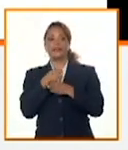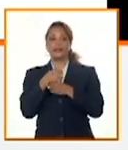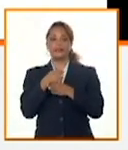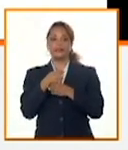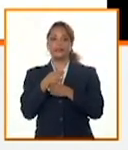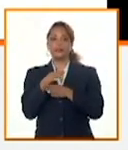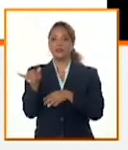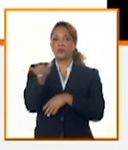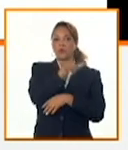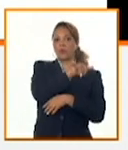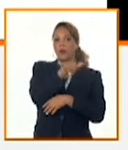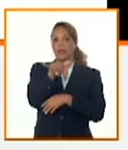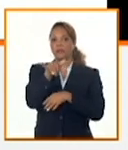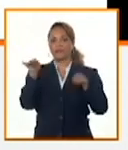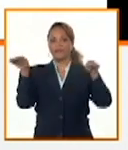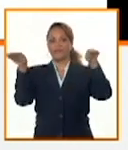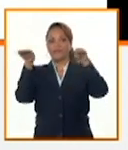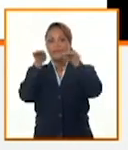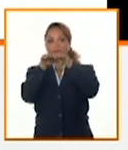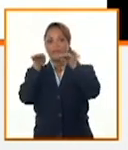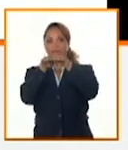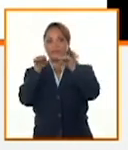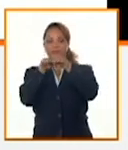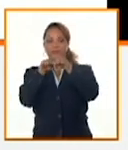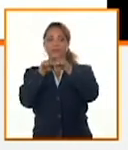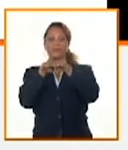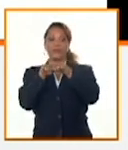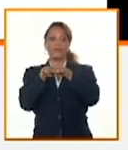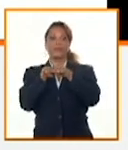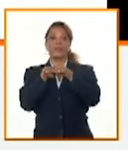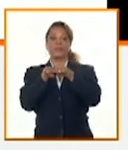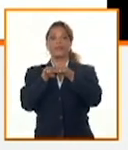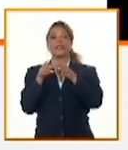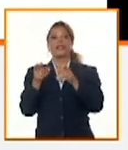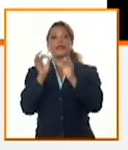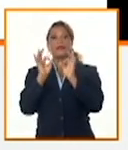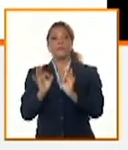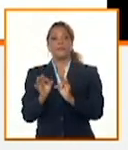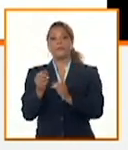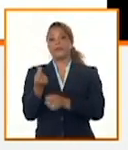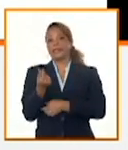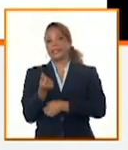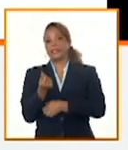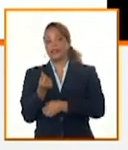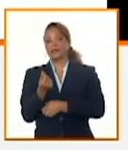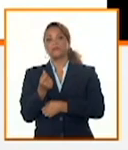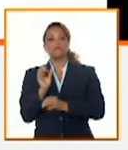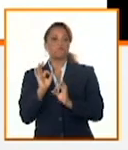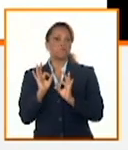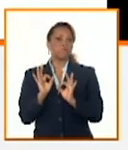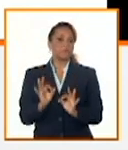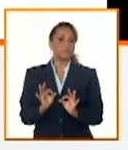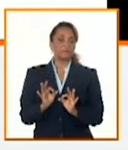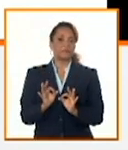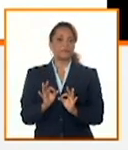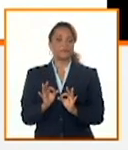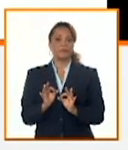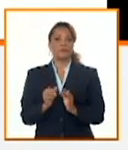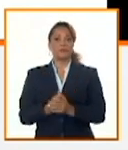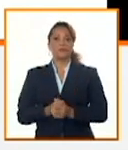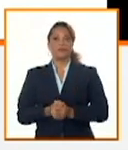lo mismo sin intención ninguna desde el punto de vista de inyección monetaria Se generó así Eso